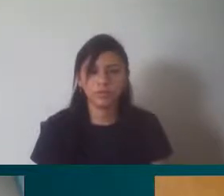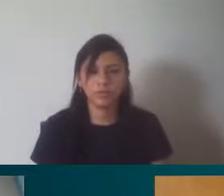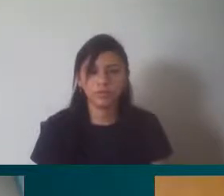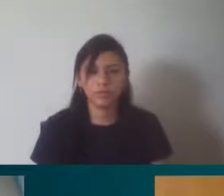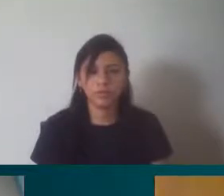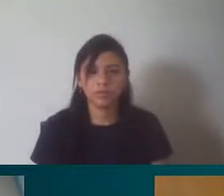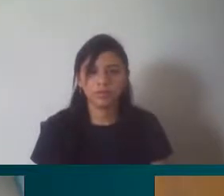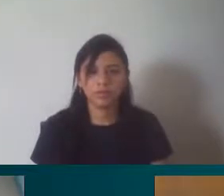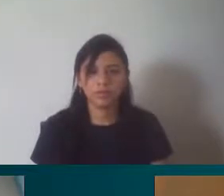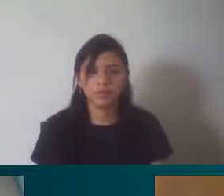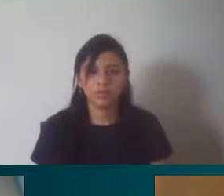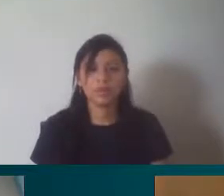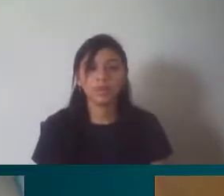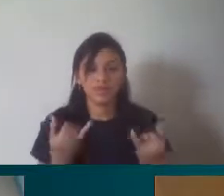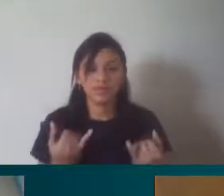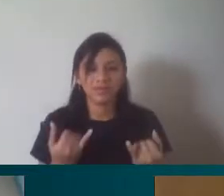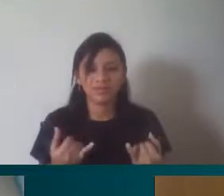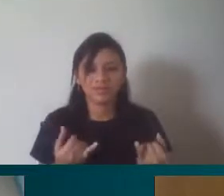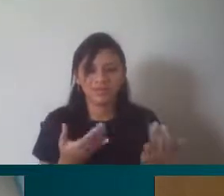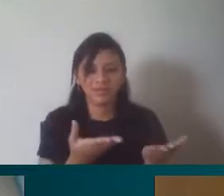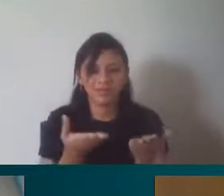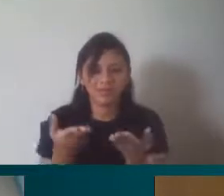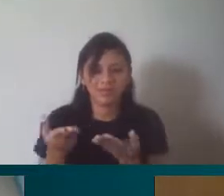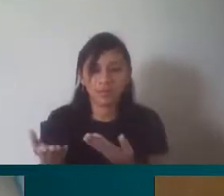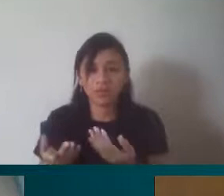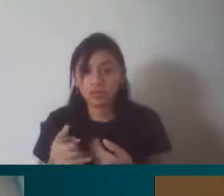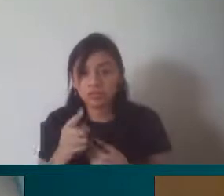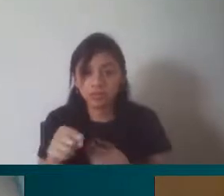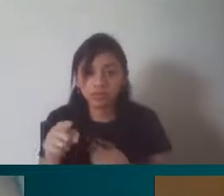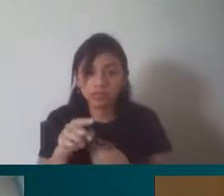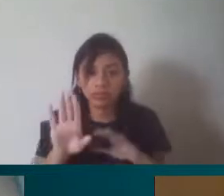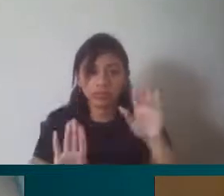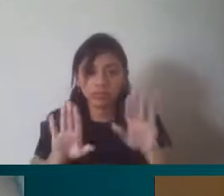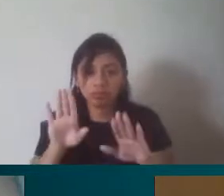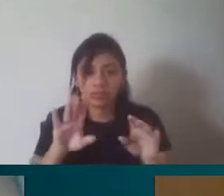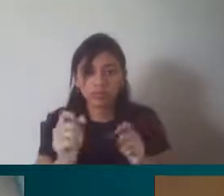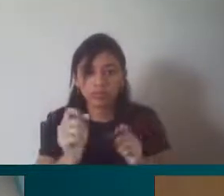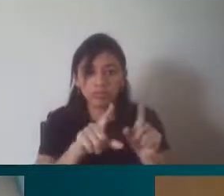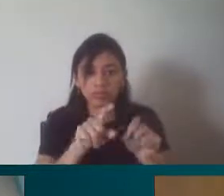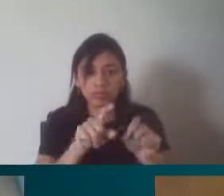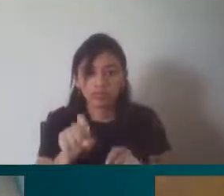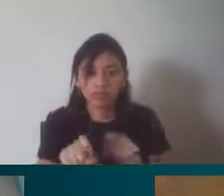Entonces los invitamos a, si hay alguna pregunta, alguna